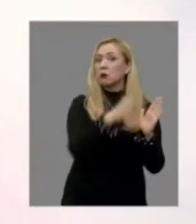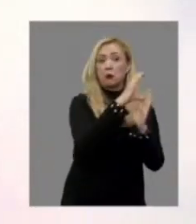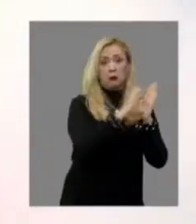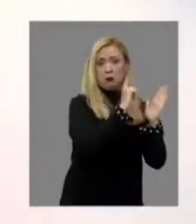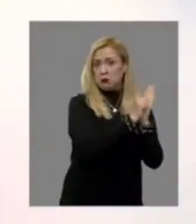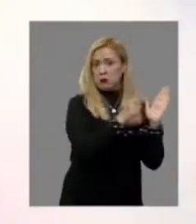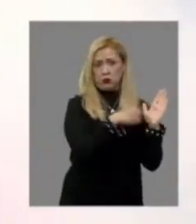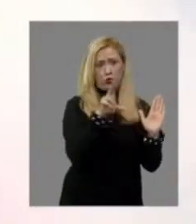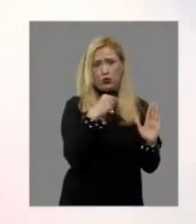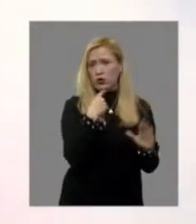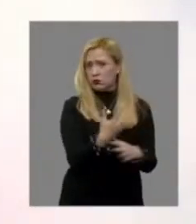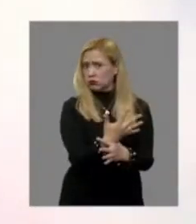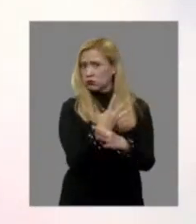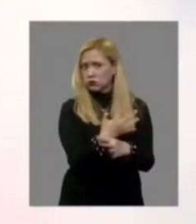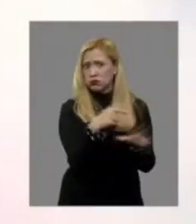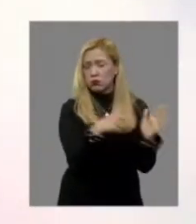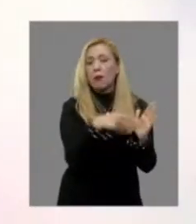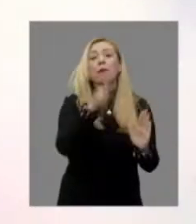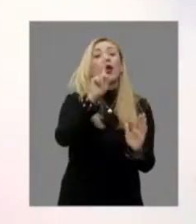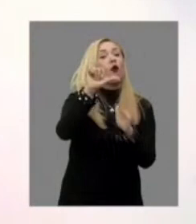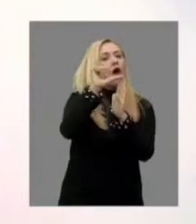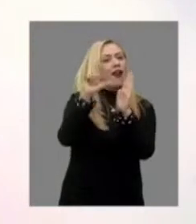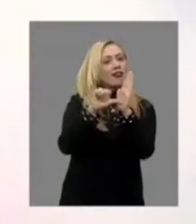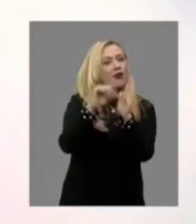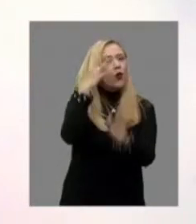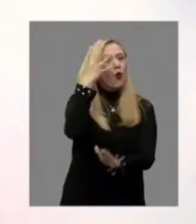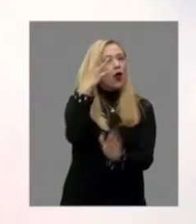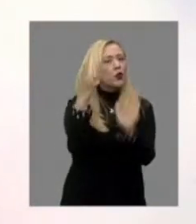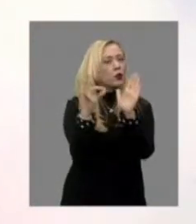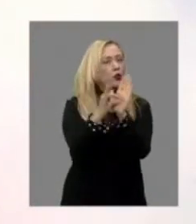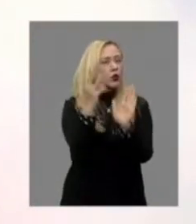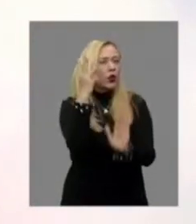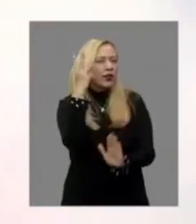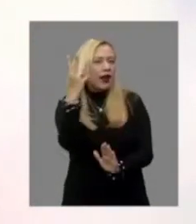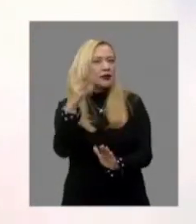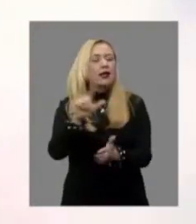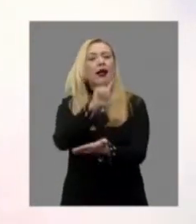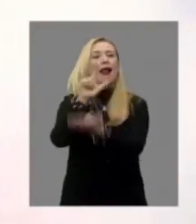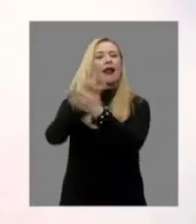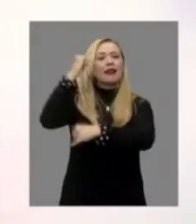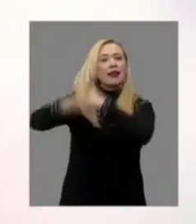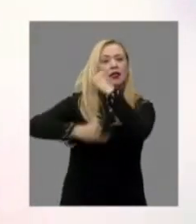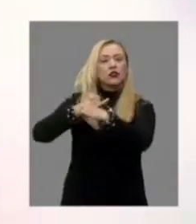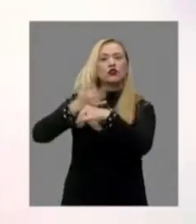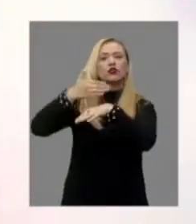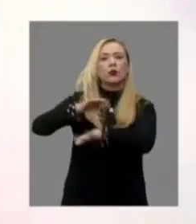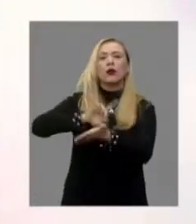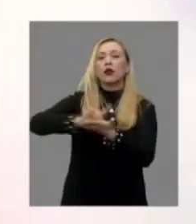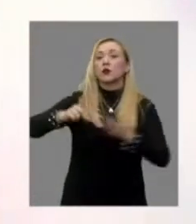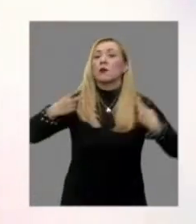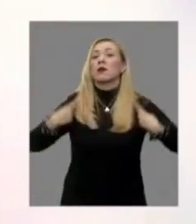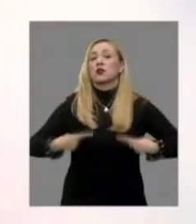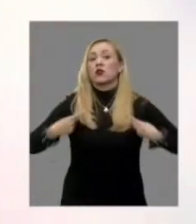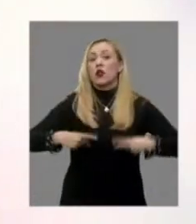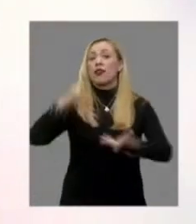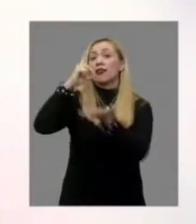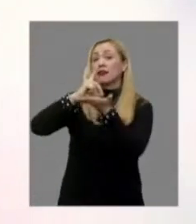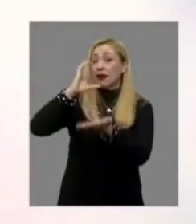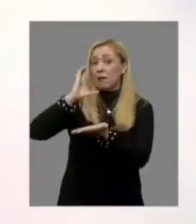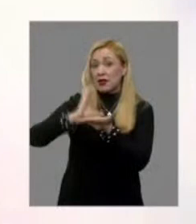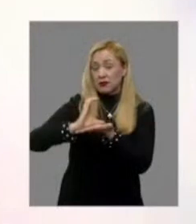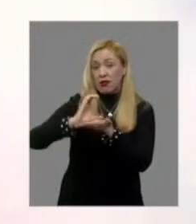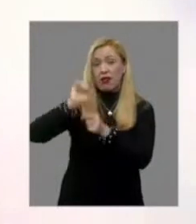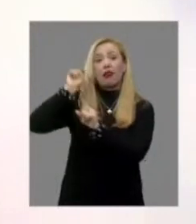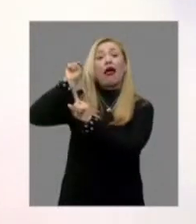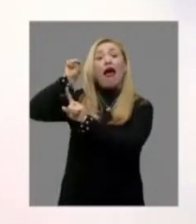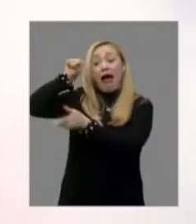Constitución, pero es el artículo 4.3 de la Convención sobre los Derechos de la Persona con